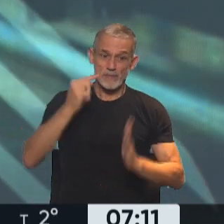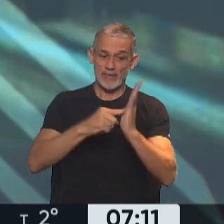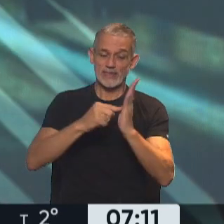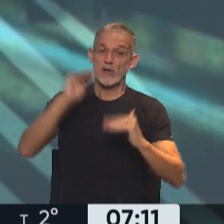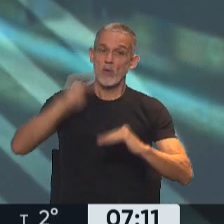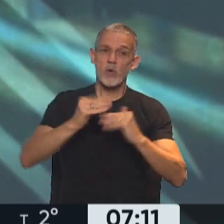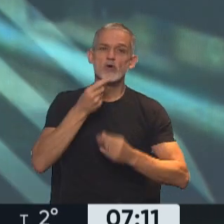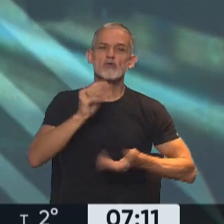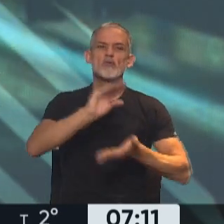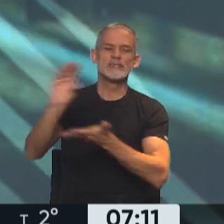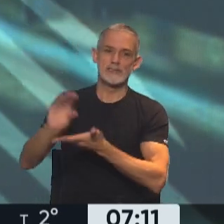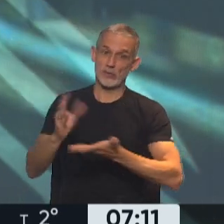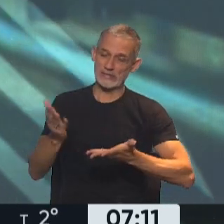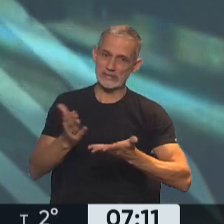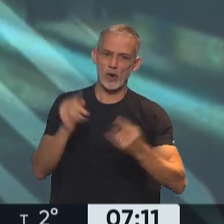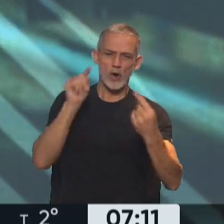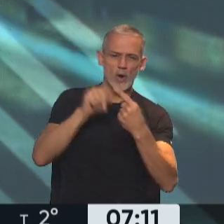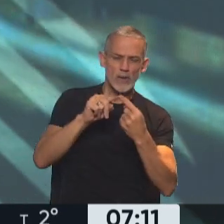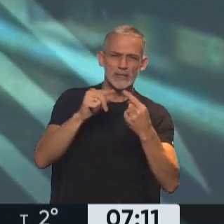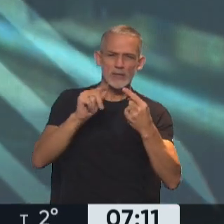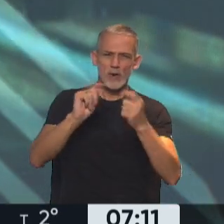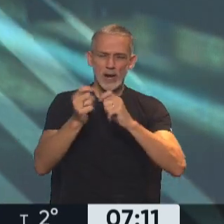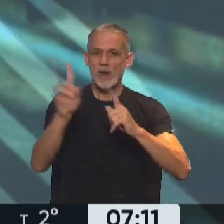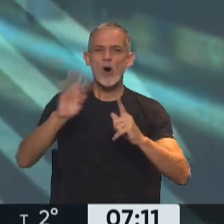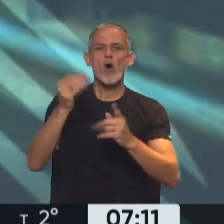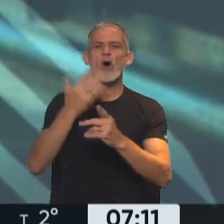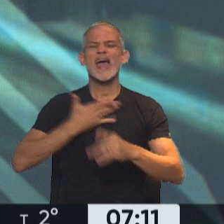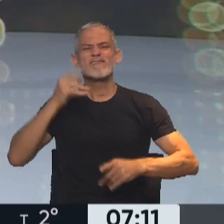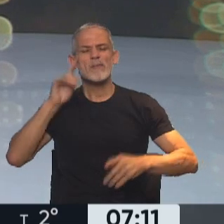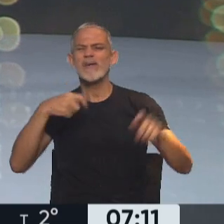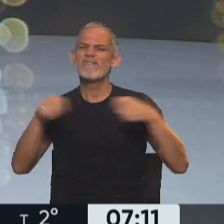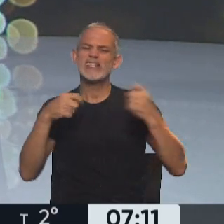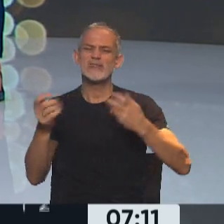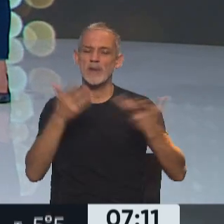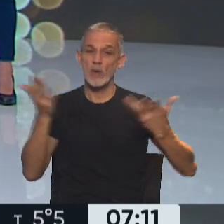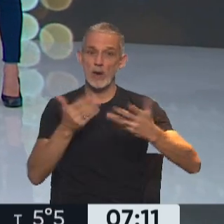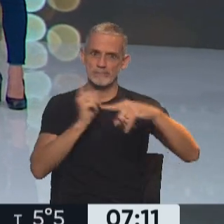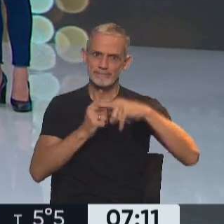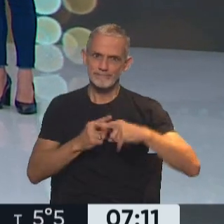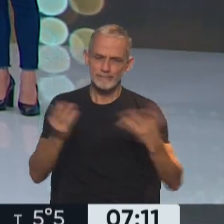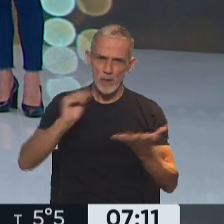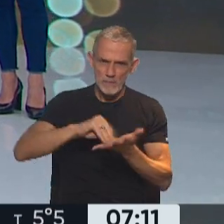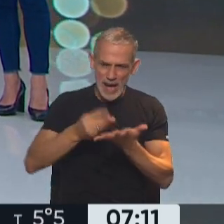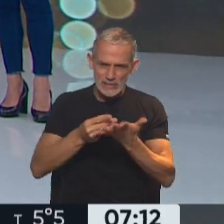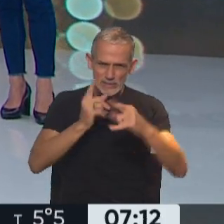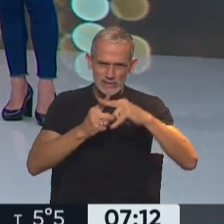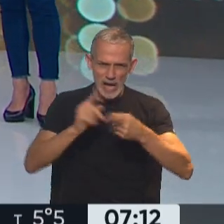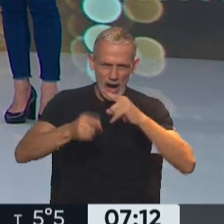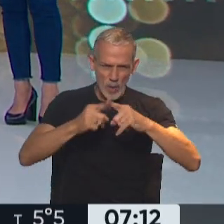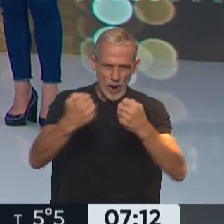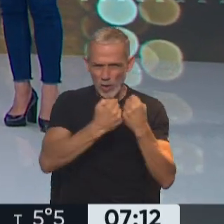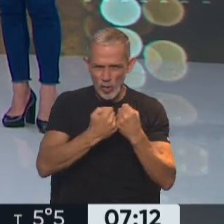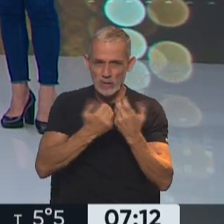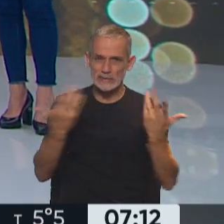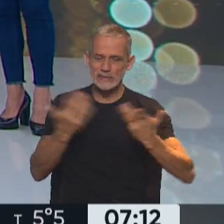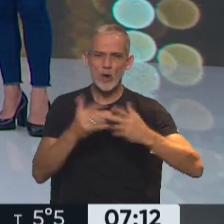o cambiás las metas con el FMI o el FMI va a estar más flexible. Habrá que recalcular el acuerdo, entonces. Claro, habrá que recalibrar